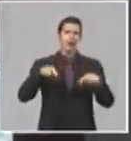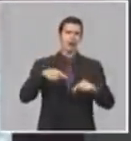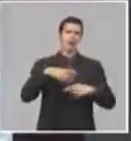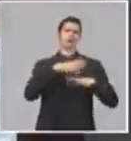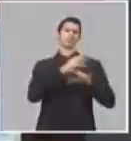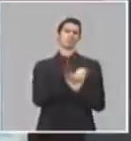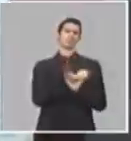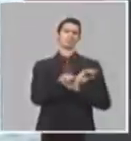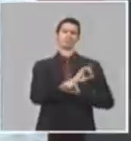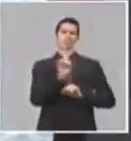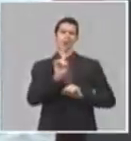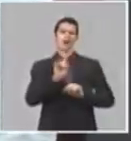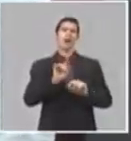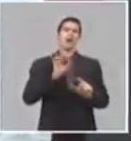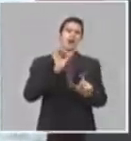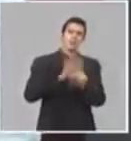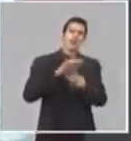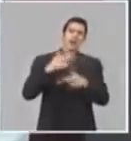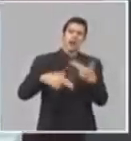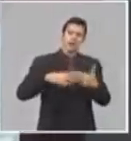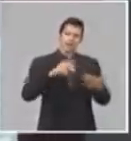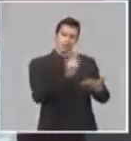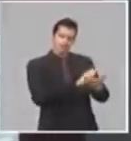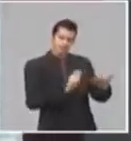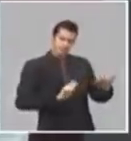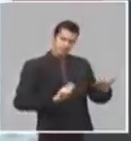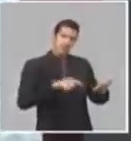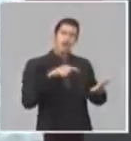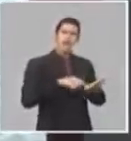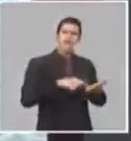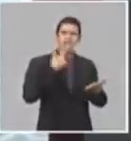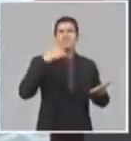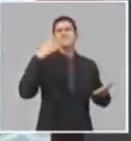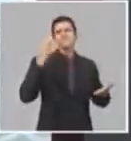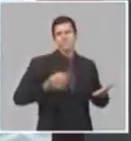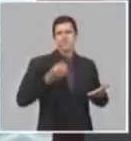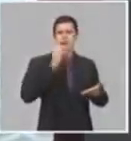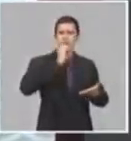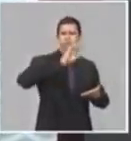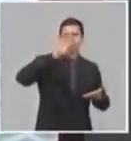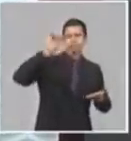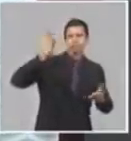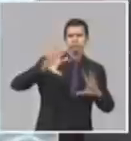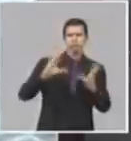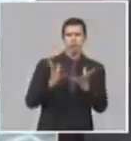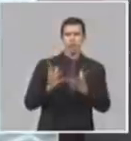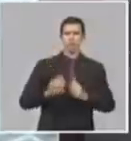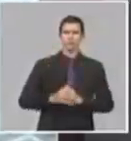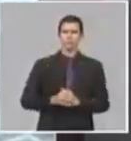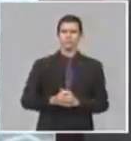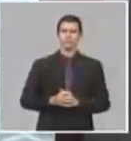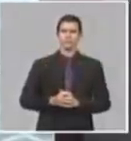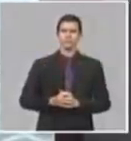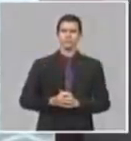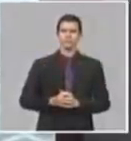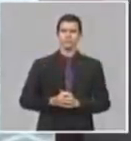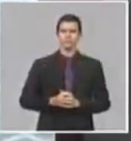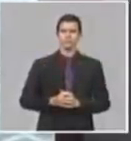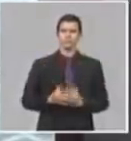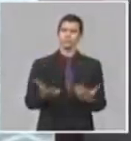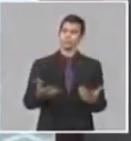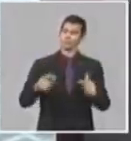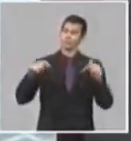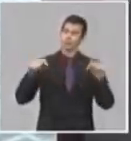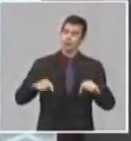tenemos que reconocer que hay una profunda crisis en curso a nivel mundial, provocada por los factores citados